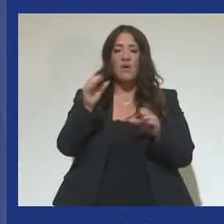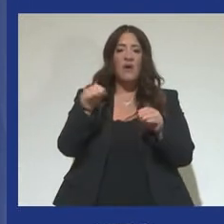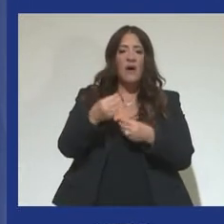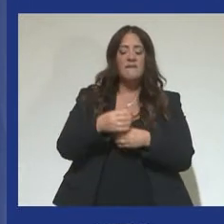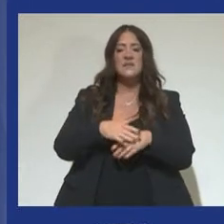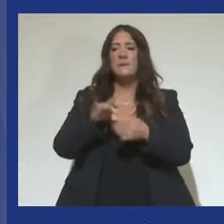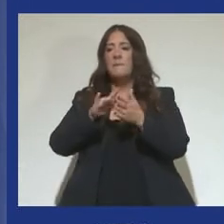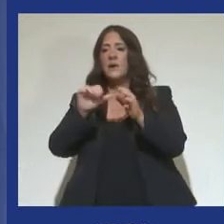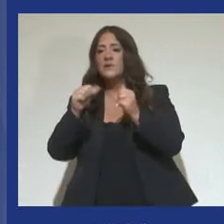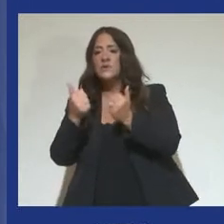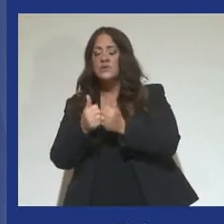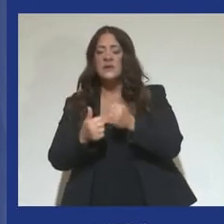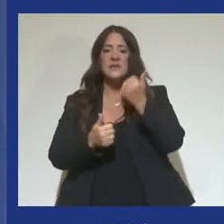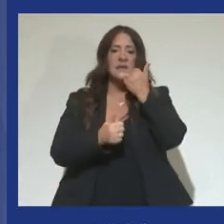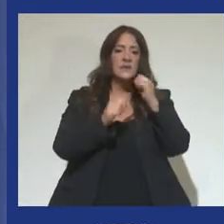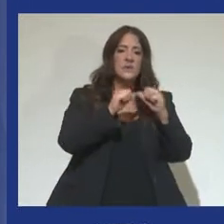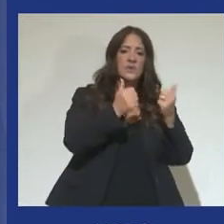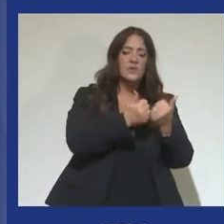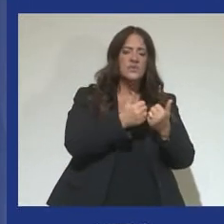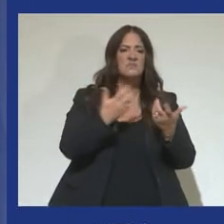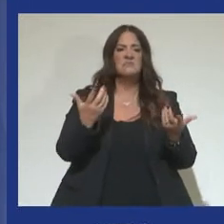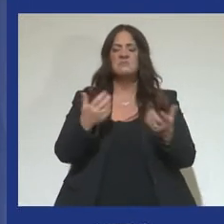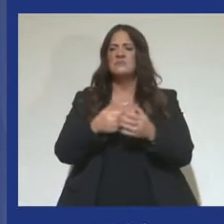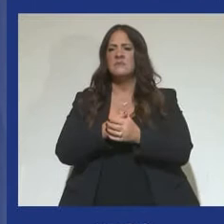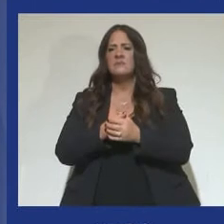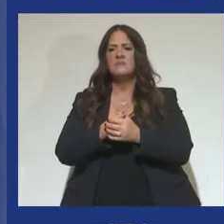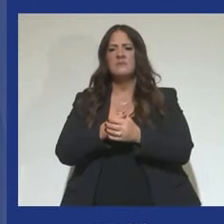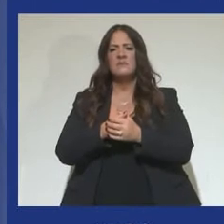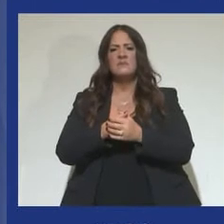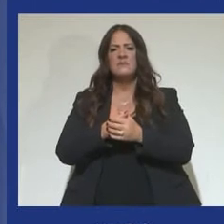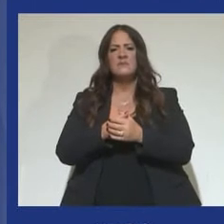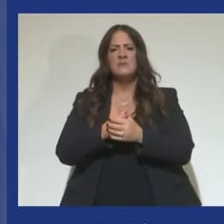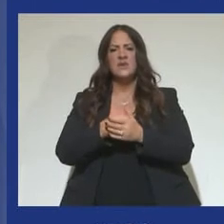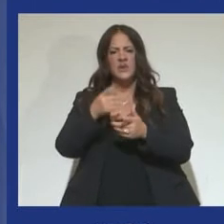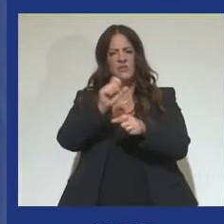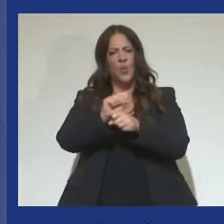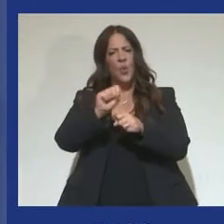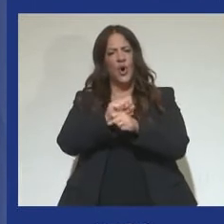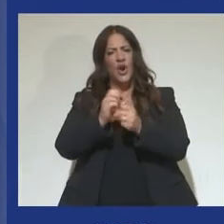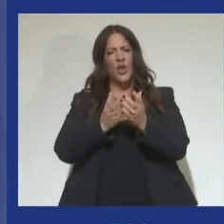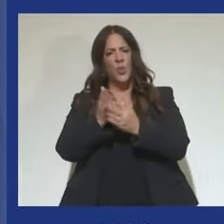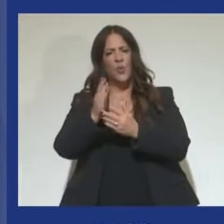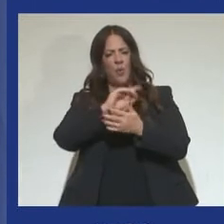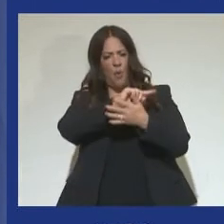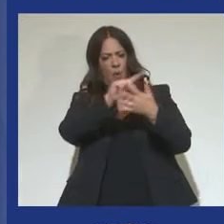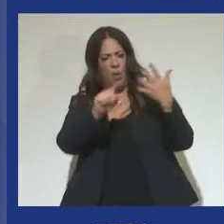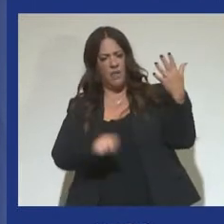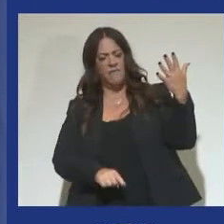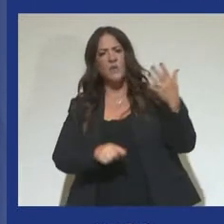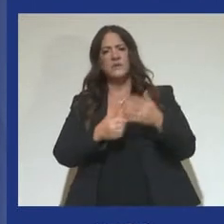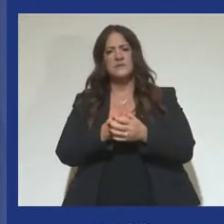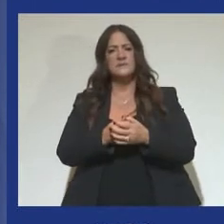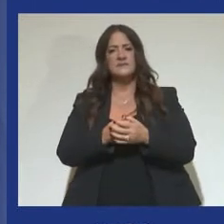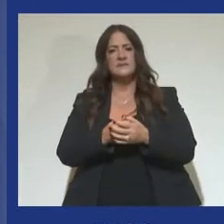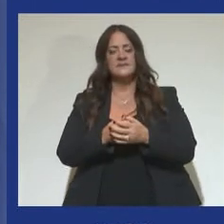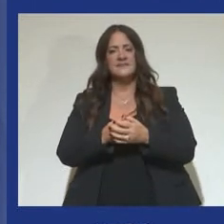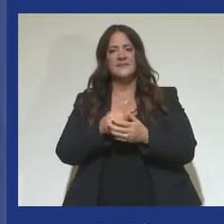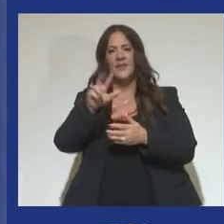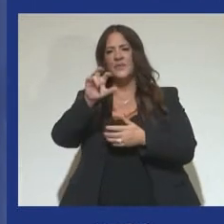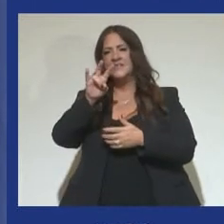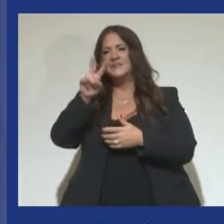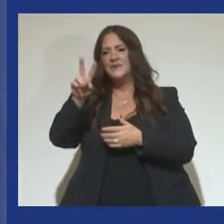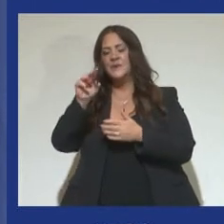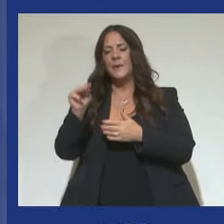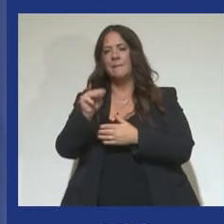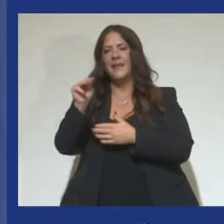asociaciones de dentistas líderes de la legislatura tratando de resolver todos estos detalles y hemos publicado